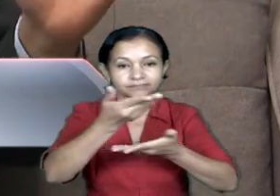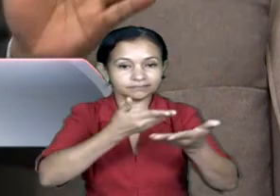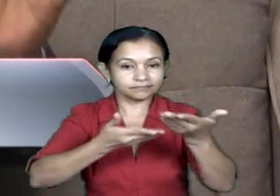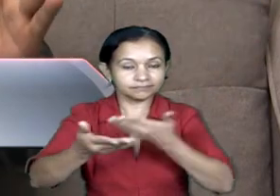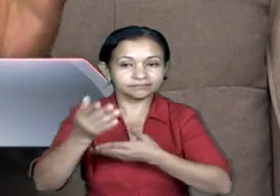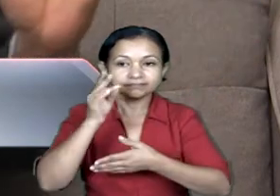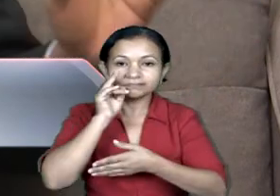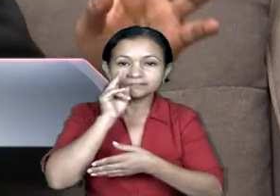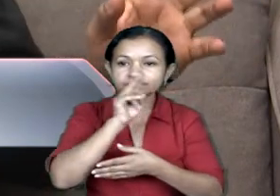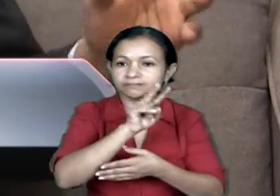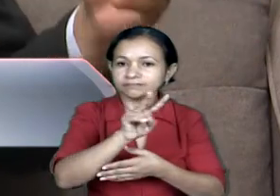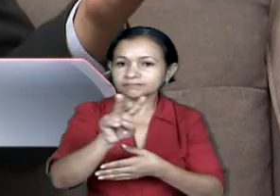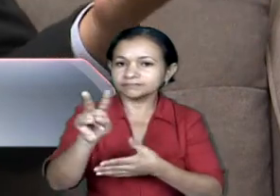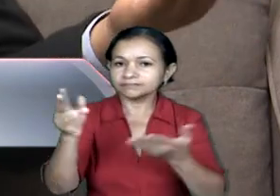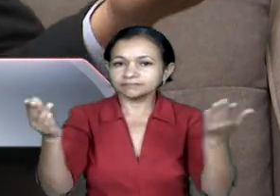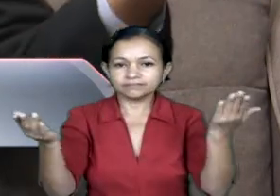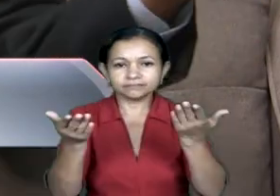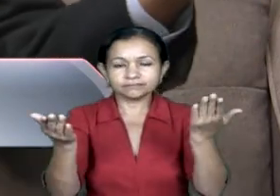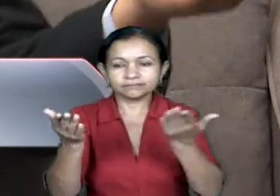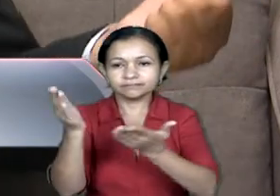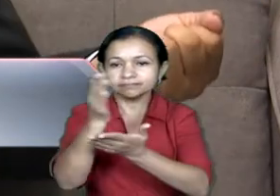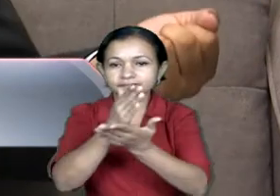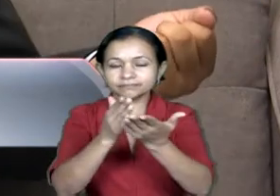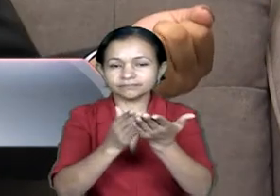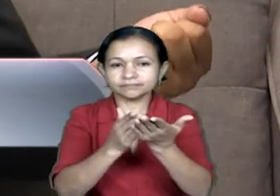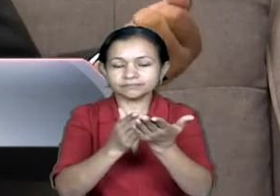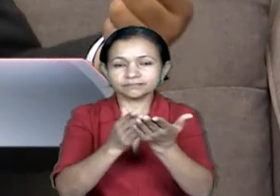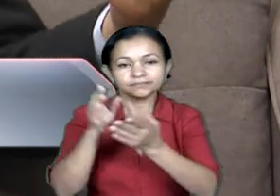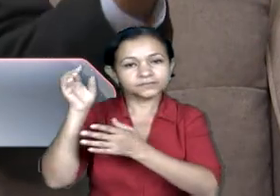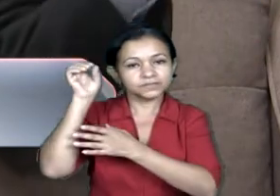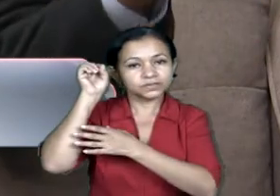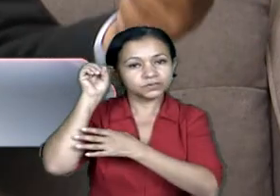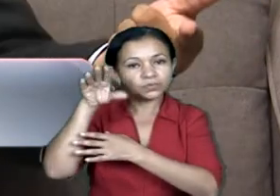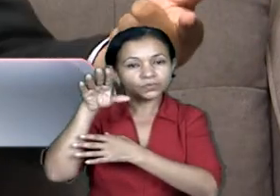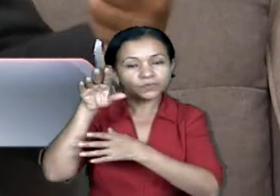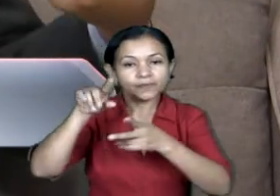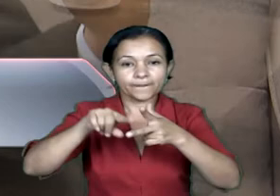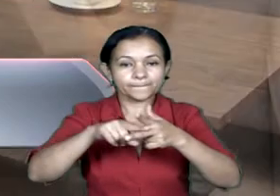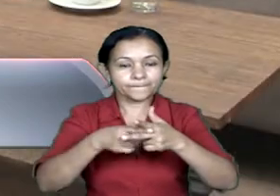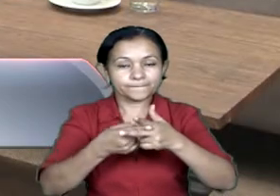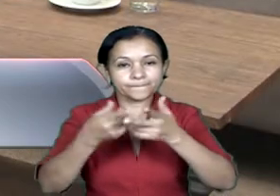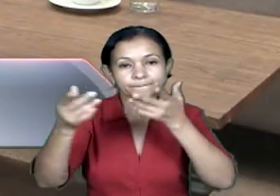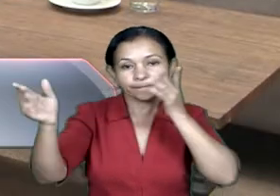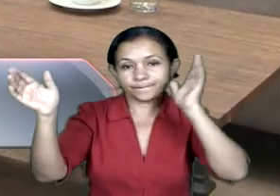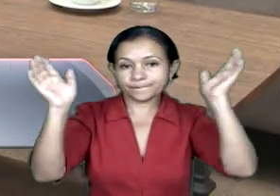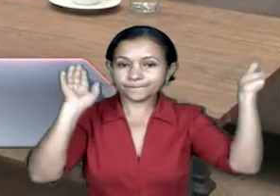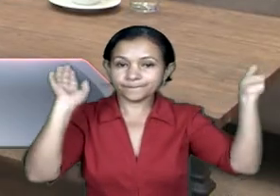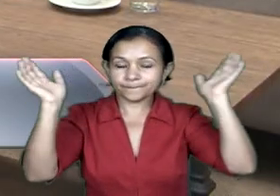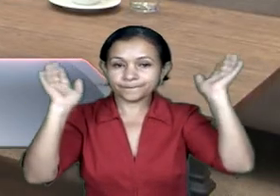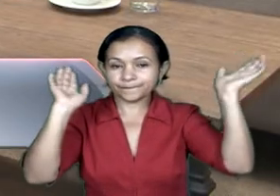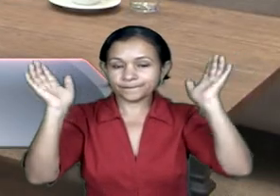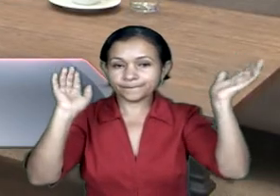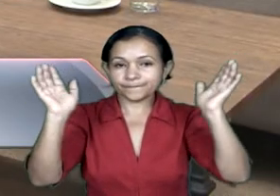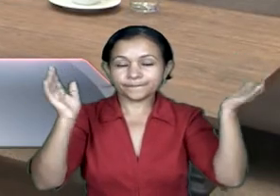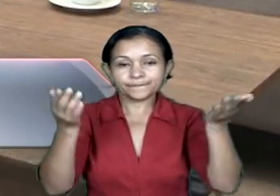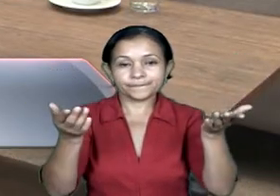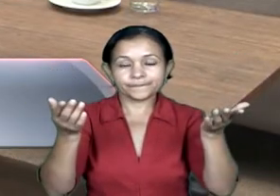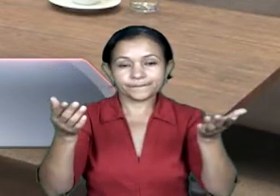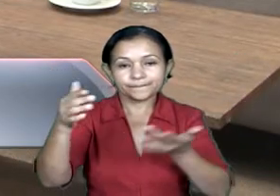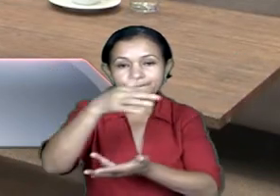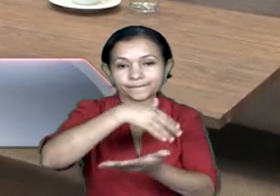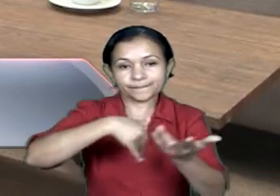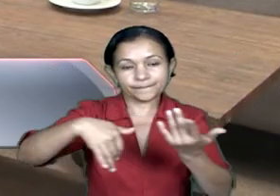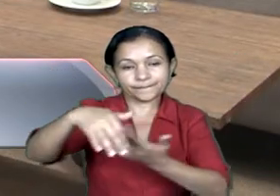recientemente hemos visto cómo alguna vez nuestros paquetes turísticos empiezan a llegar al mercado asiático a partir de la relación